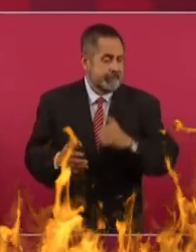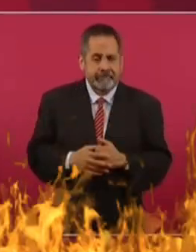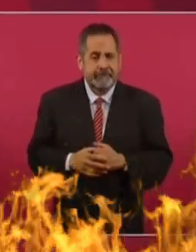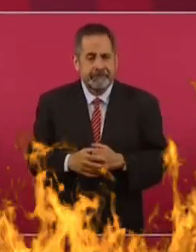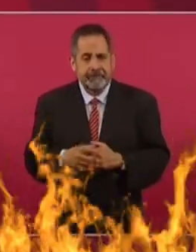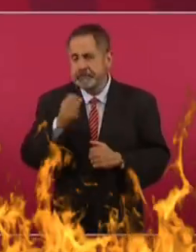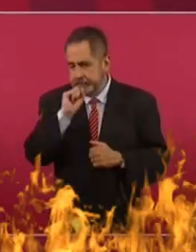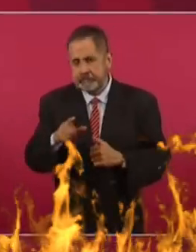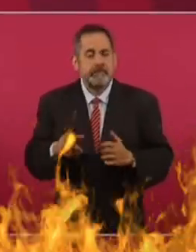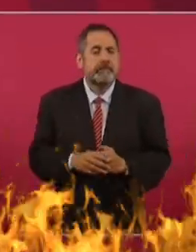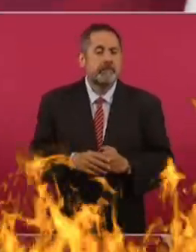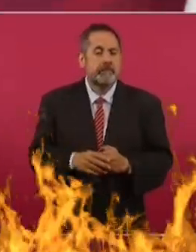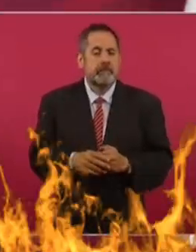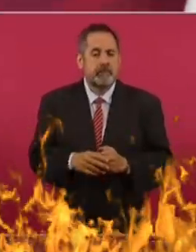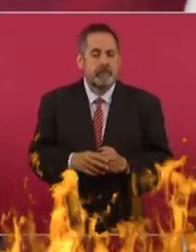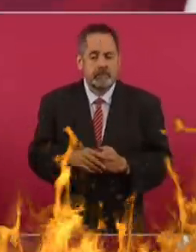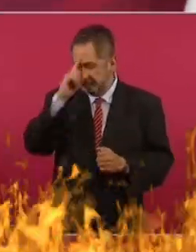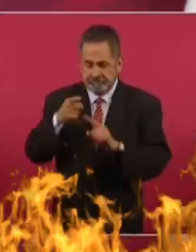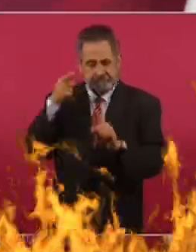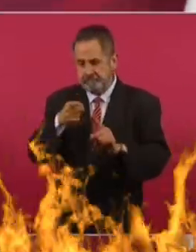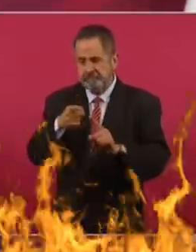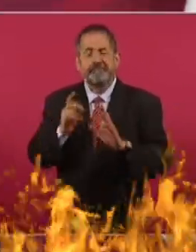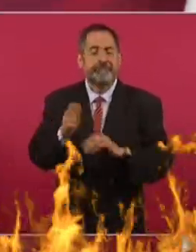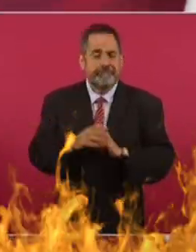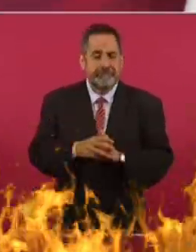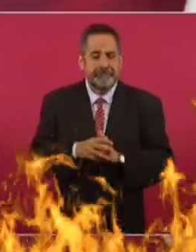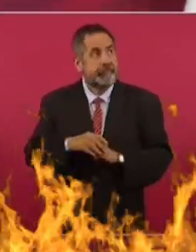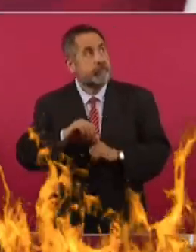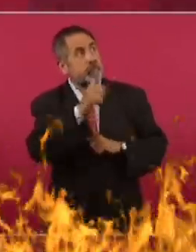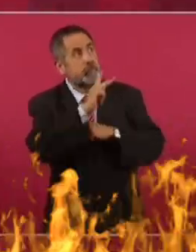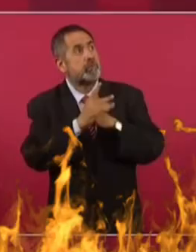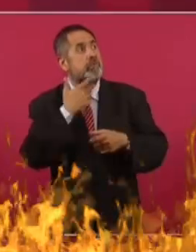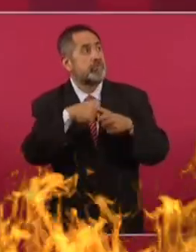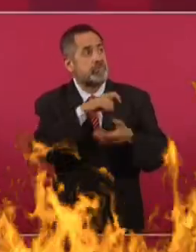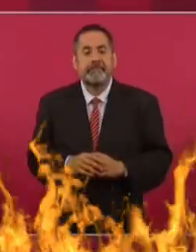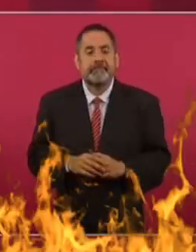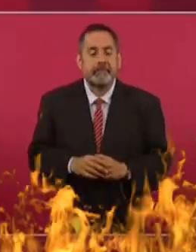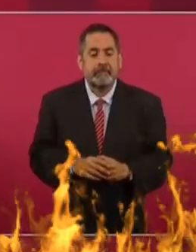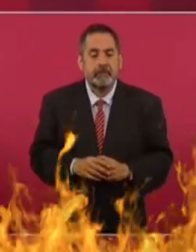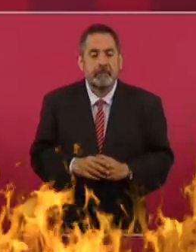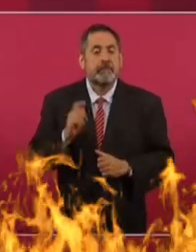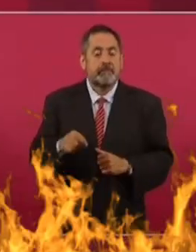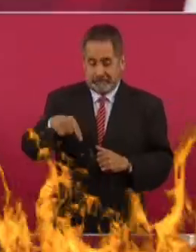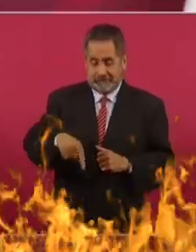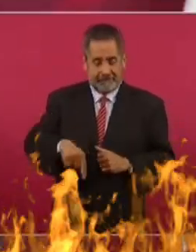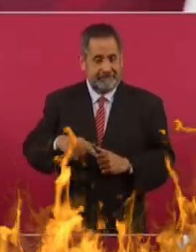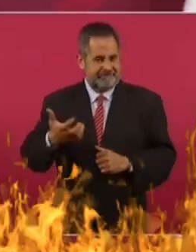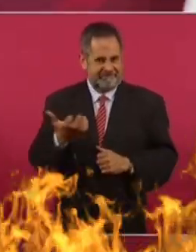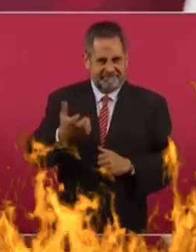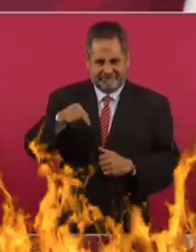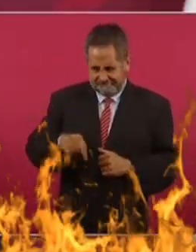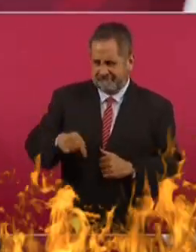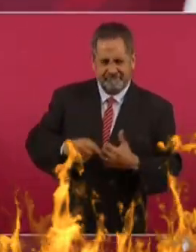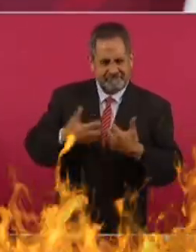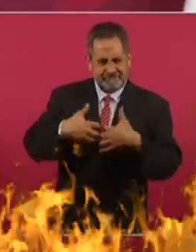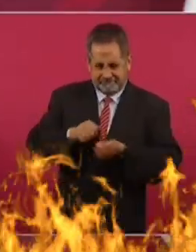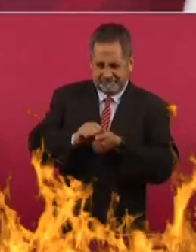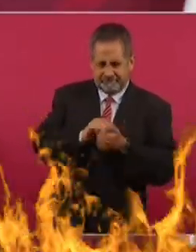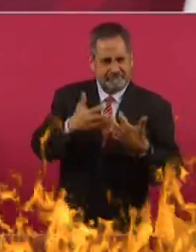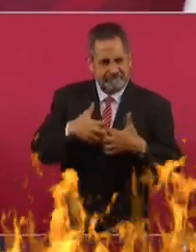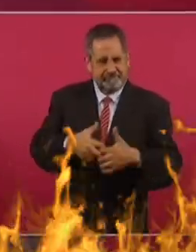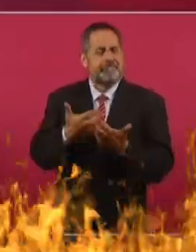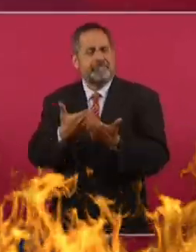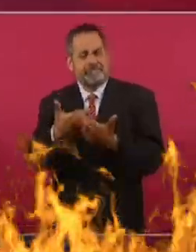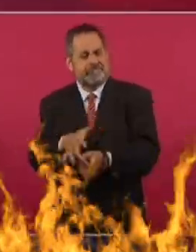también, porque el propósito es no comprar las gasolinas en el extranjero, es que se logre la autosuficiencia